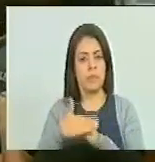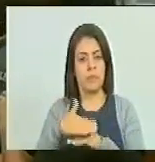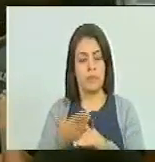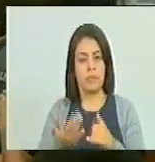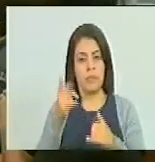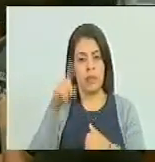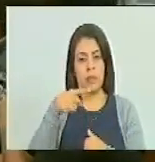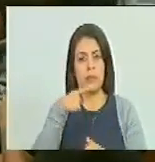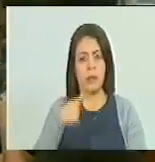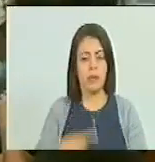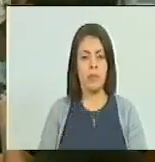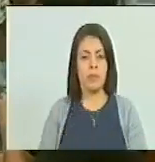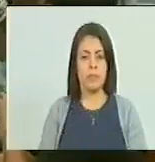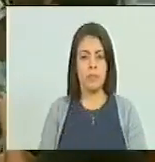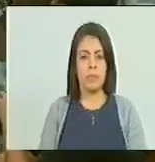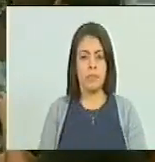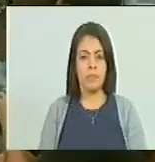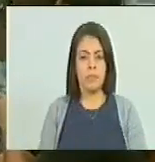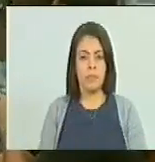Y además